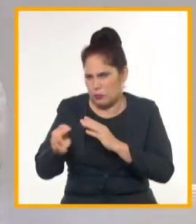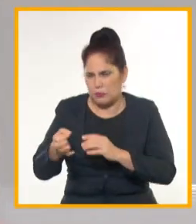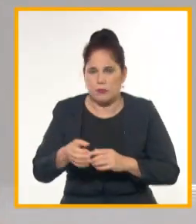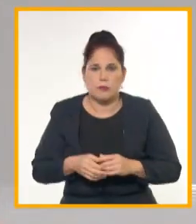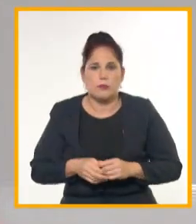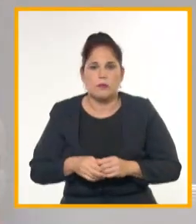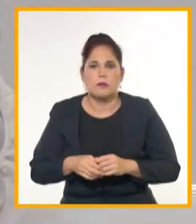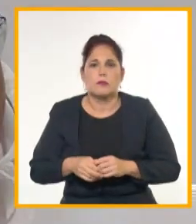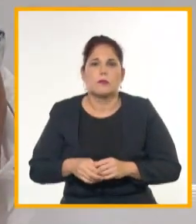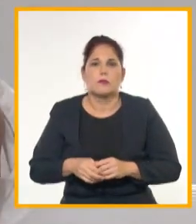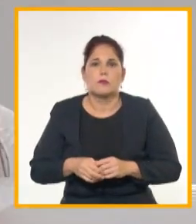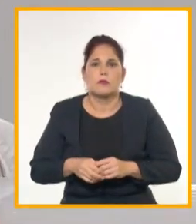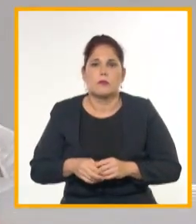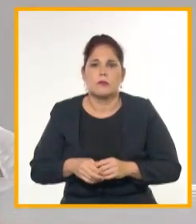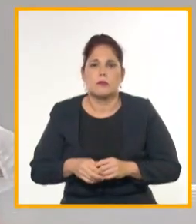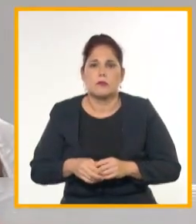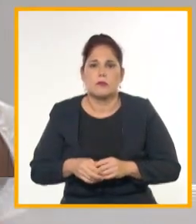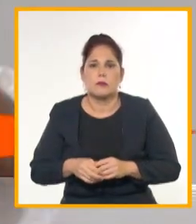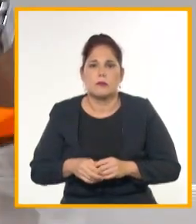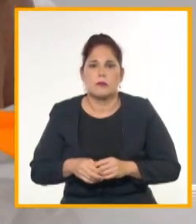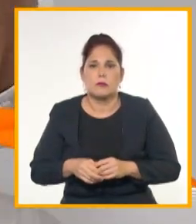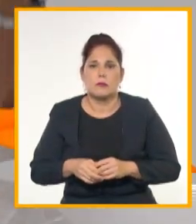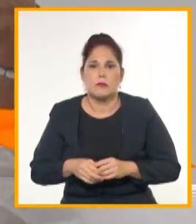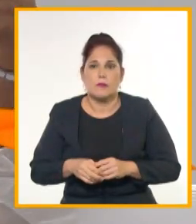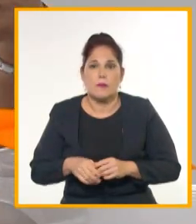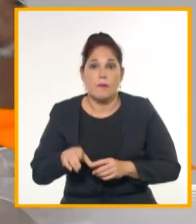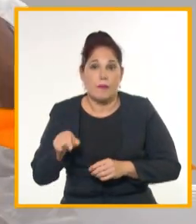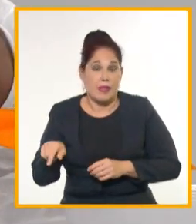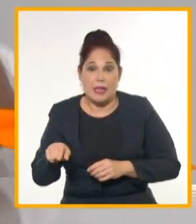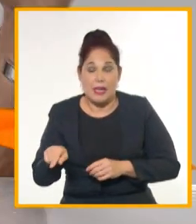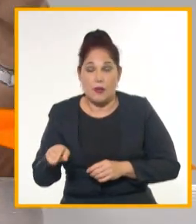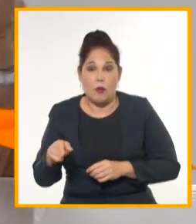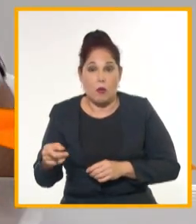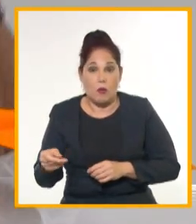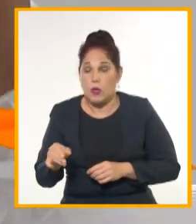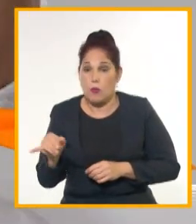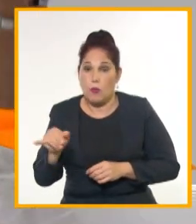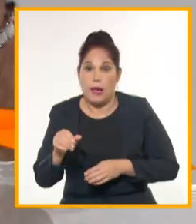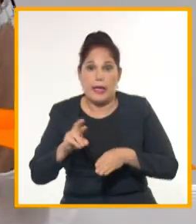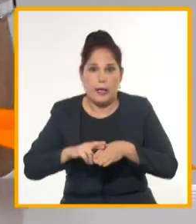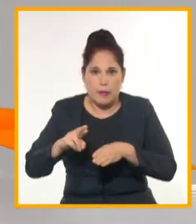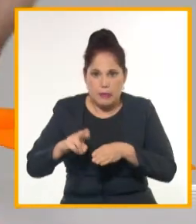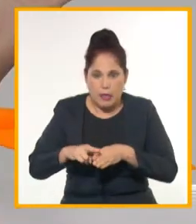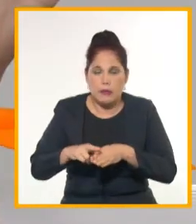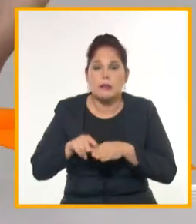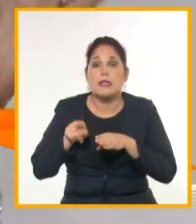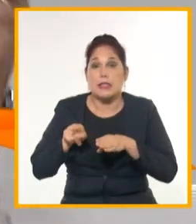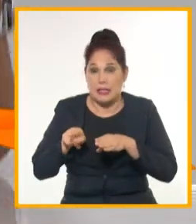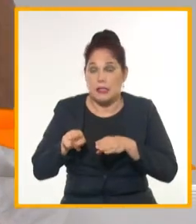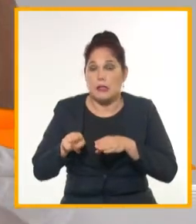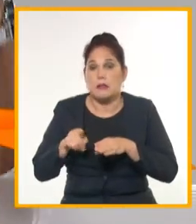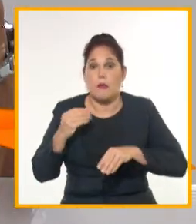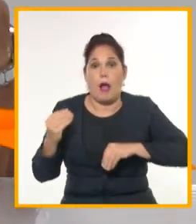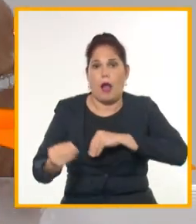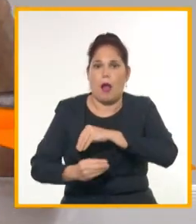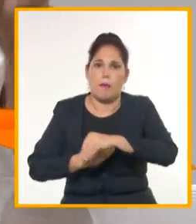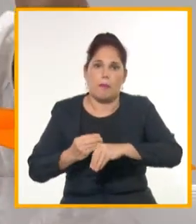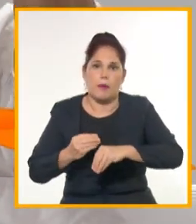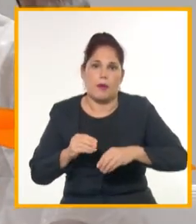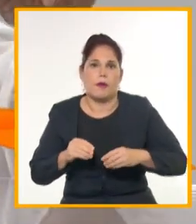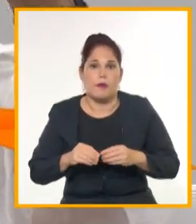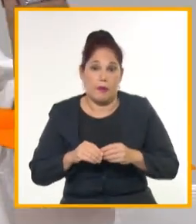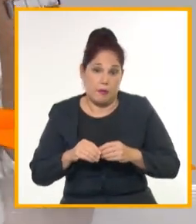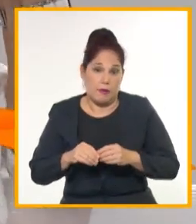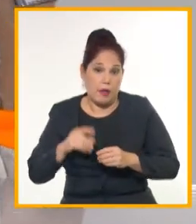una clarividencia política y social. Una fuerza no solo representativa, es que ha demovido gobiernos. Tumbó el gobierno de Yamil Mashuate